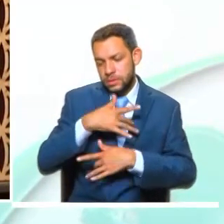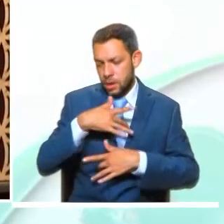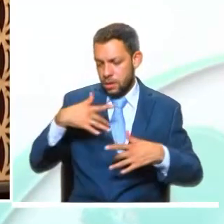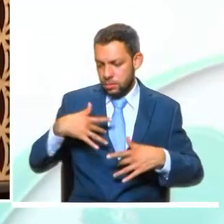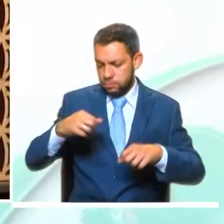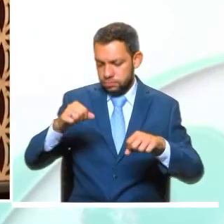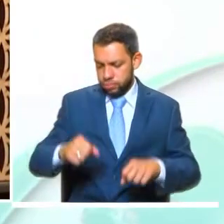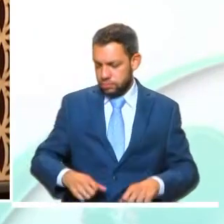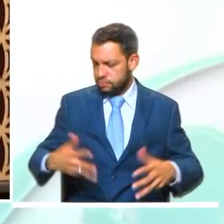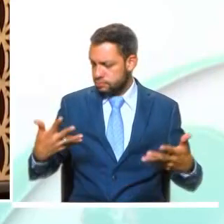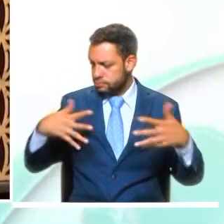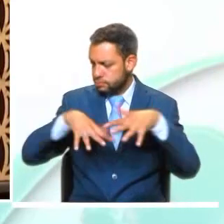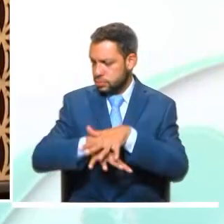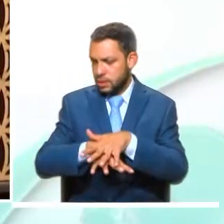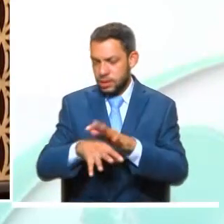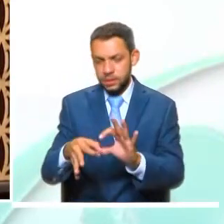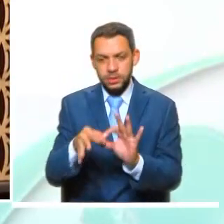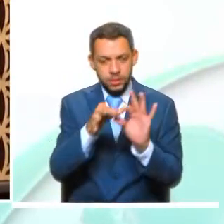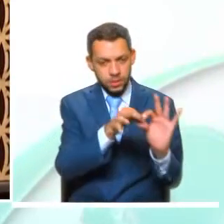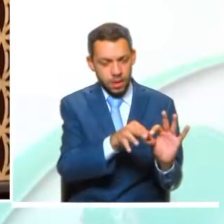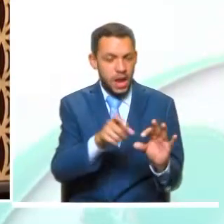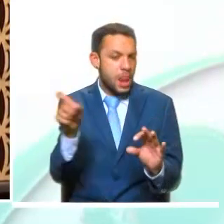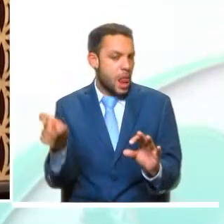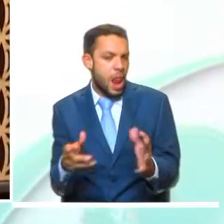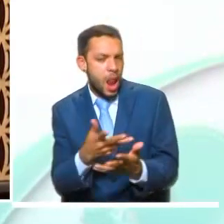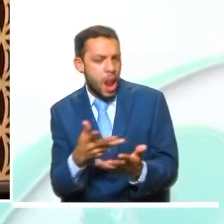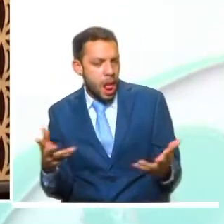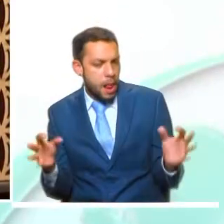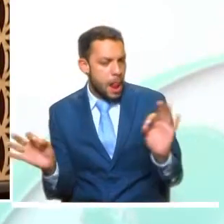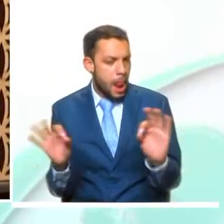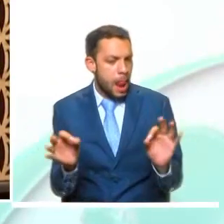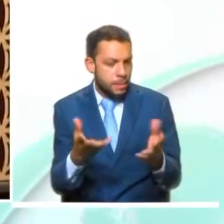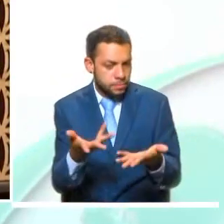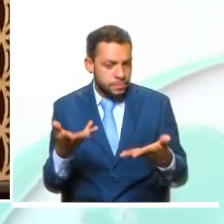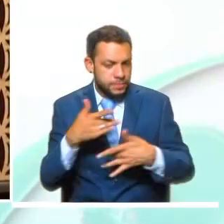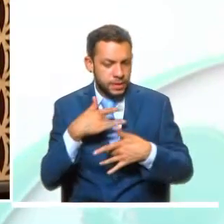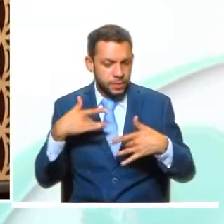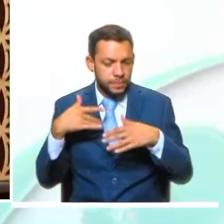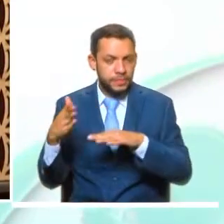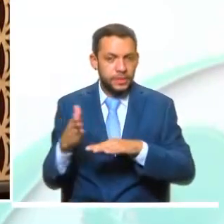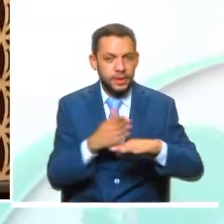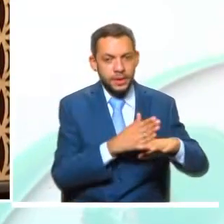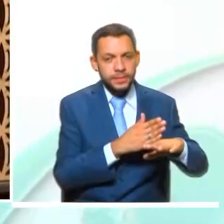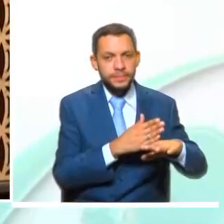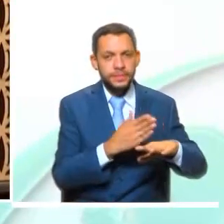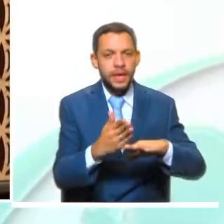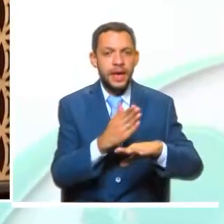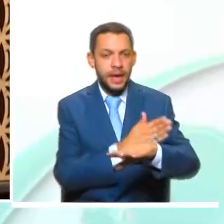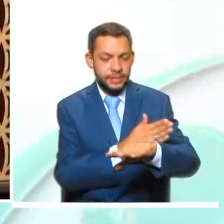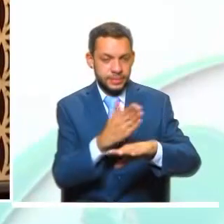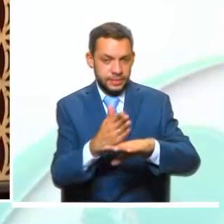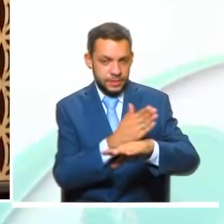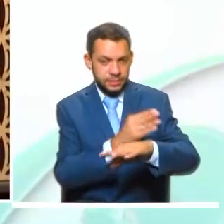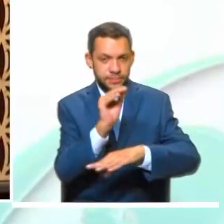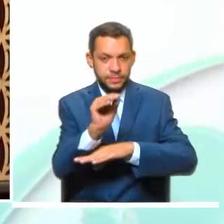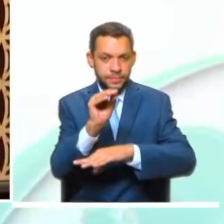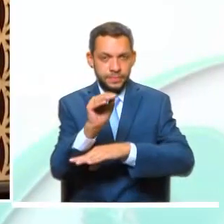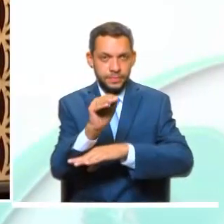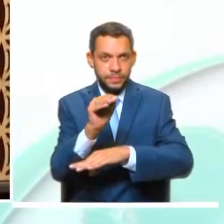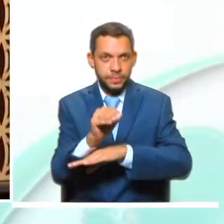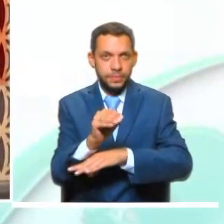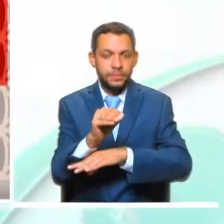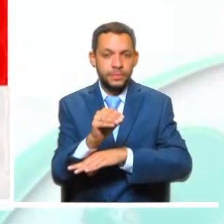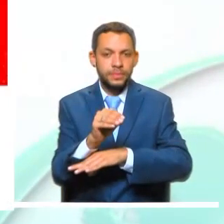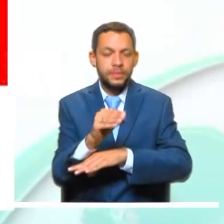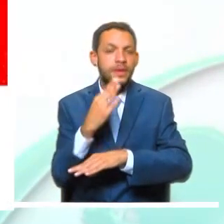definir realmente si es hipertenso tiene otro problema bueno y antes de irnos eleonora ocampo que